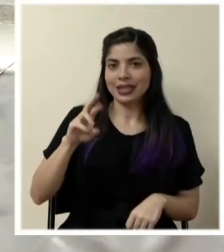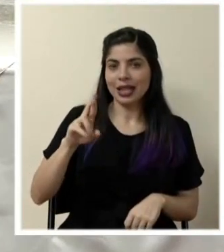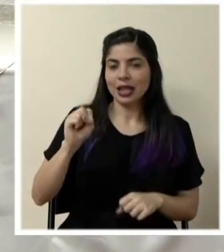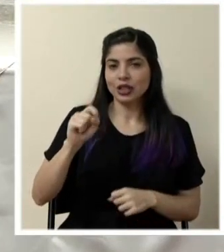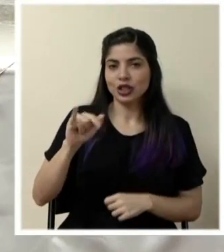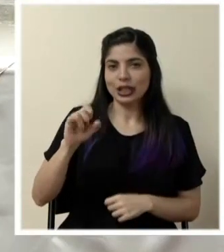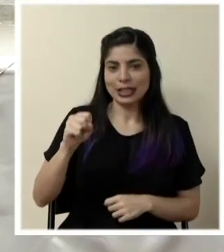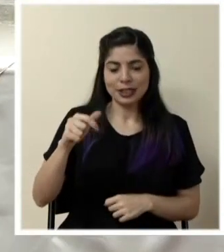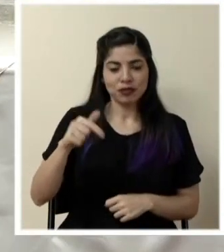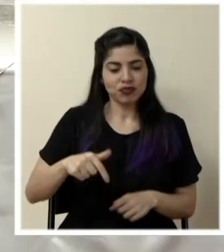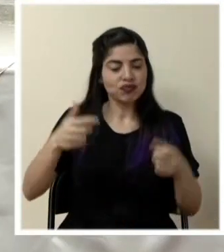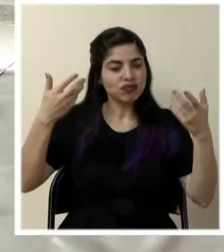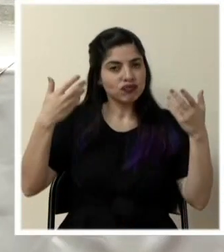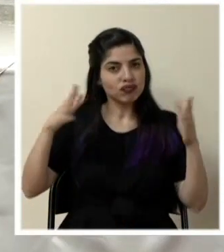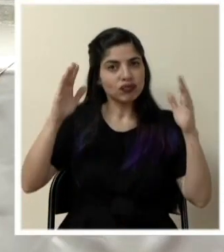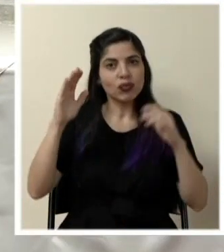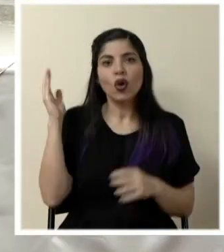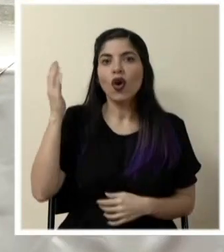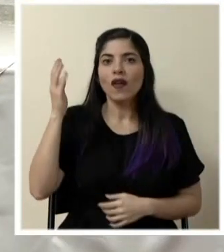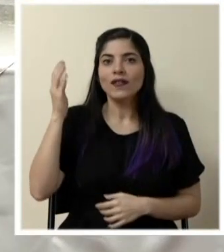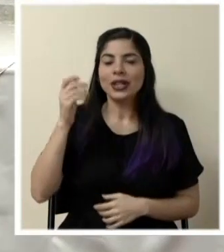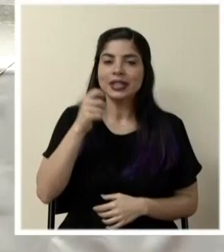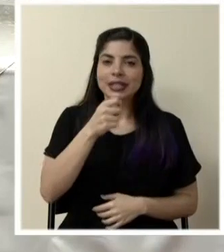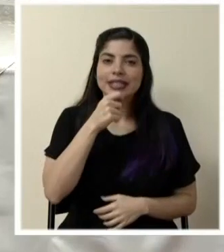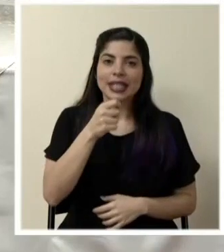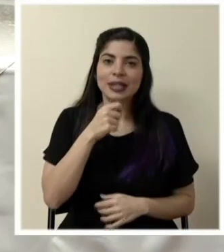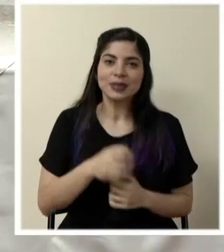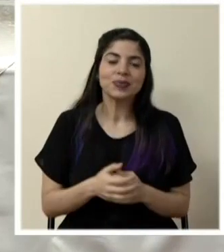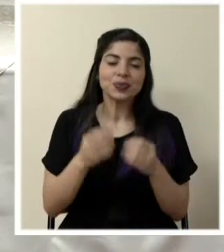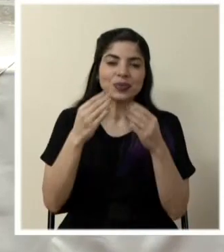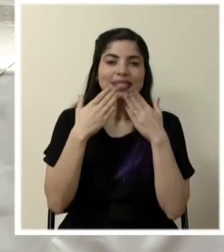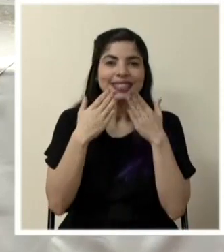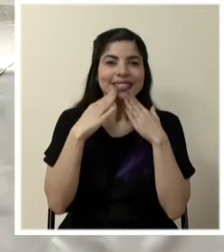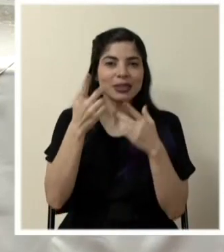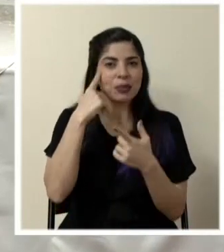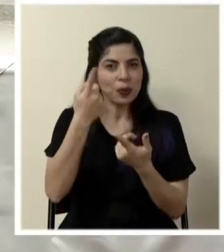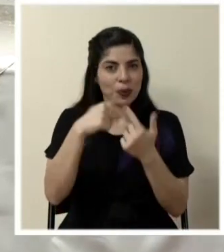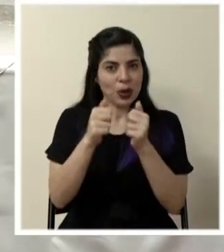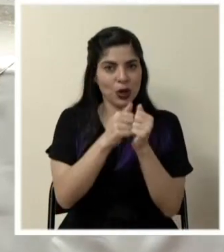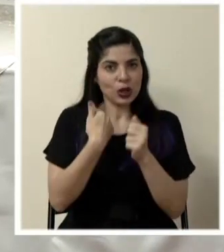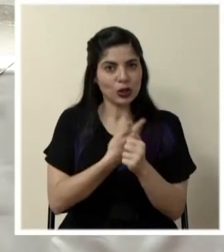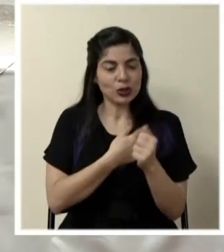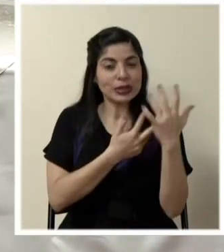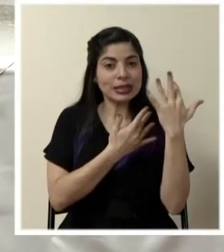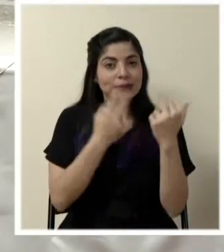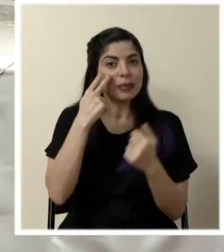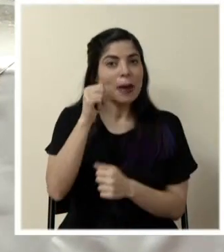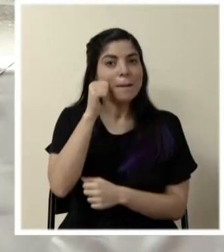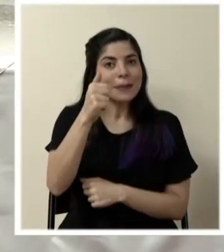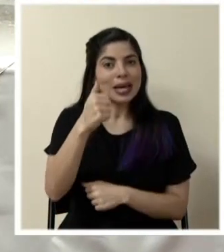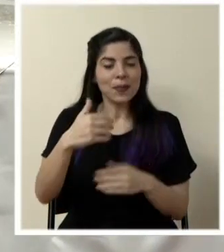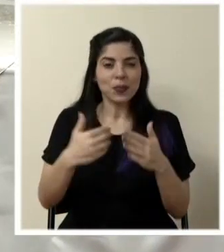Solís. Damos por concluida esta conferencia de prensa. Gracias por acompañarnos. Los esperamos